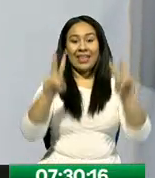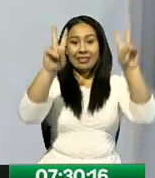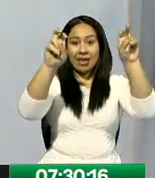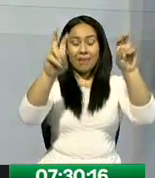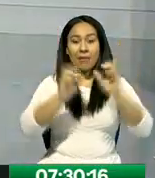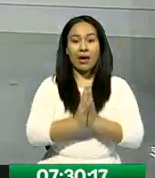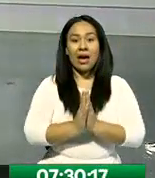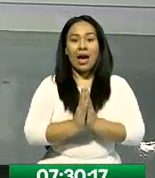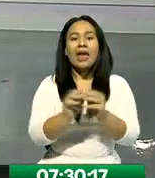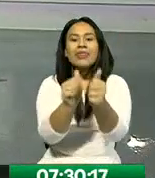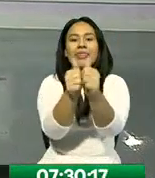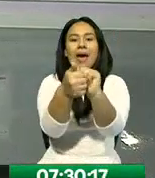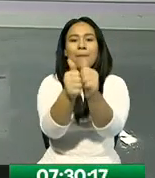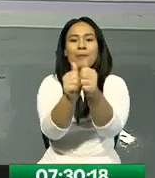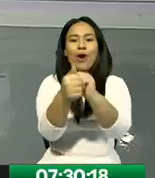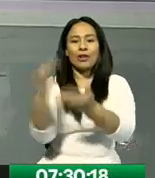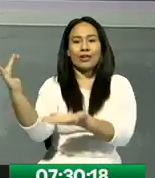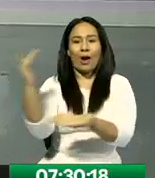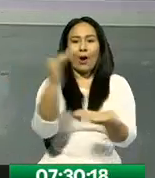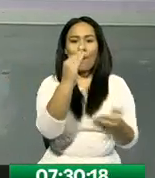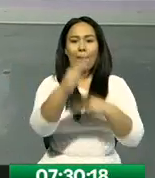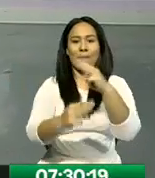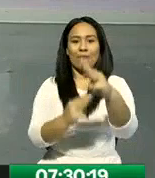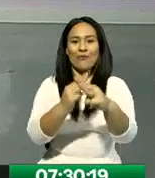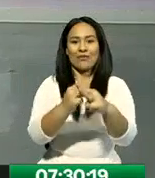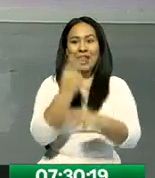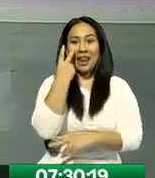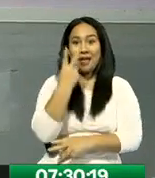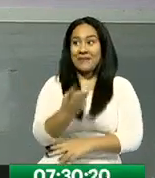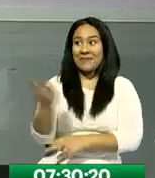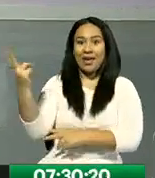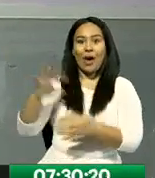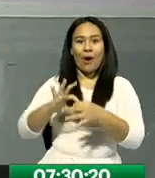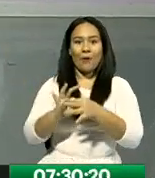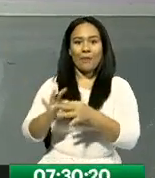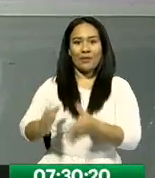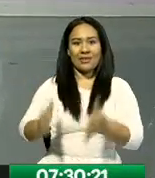que tiene toda la información de la Copa Rusia 2018. Guachito Sánchez